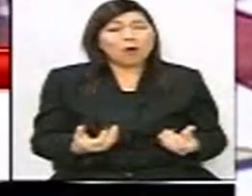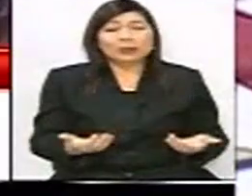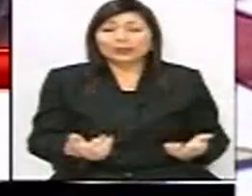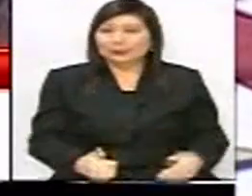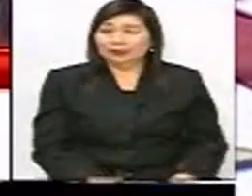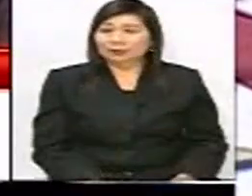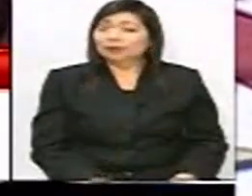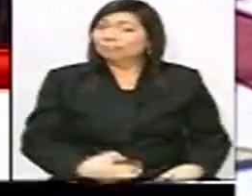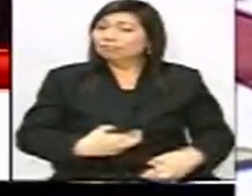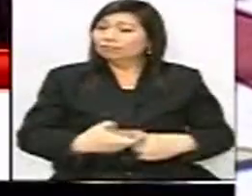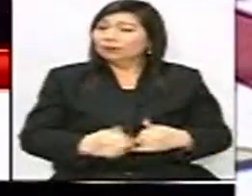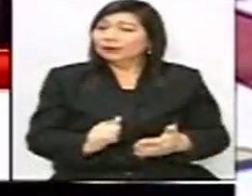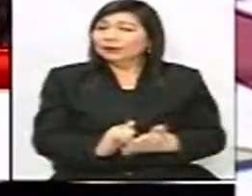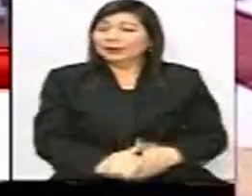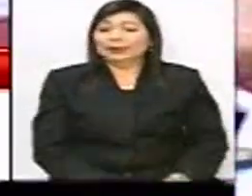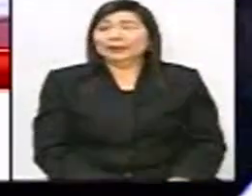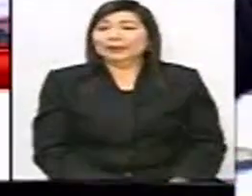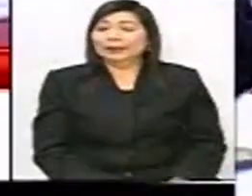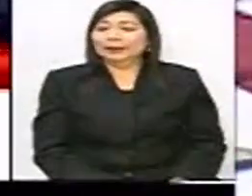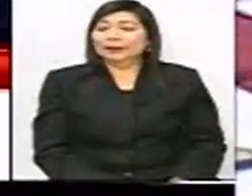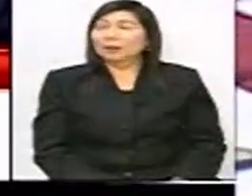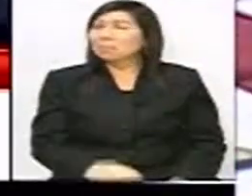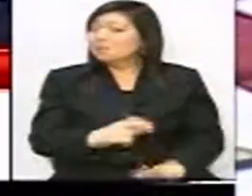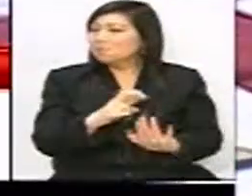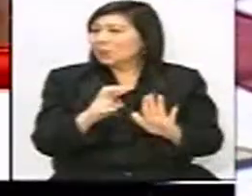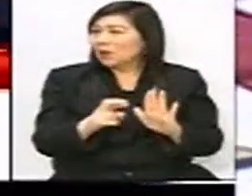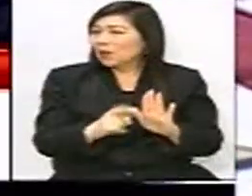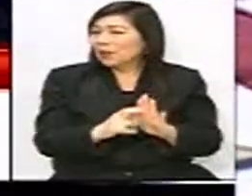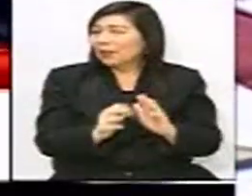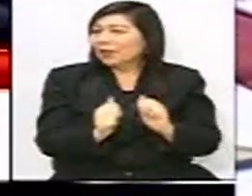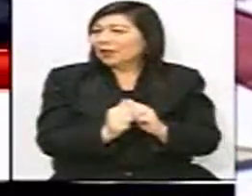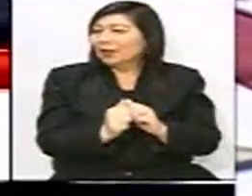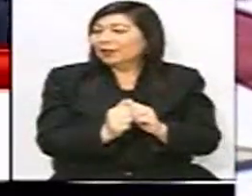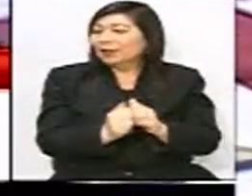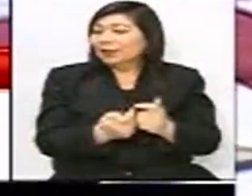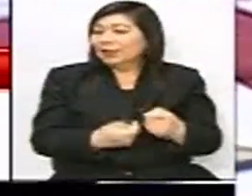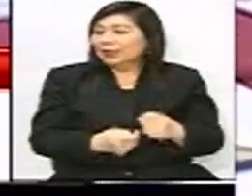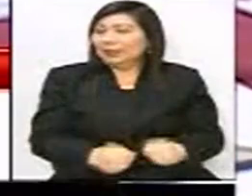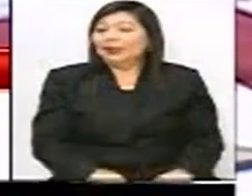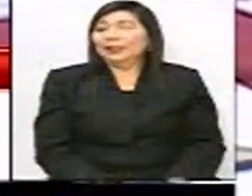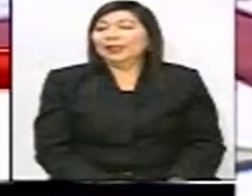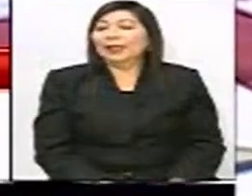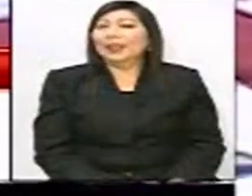carga procesal, llamemos ahí, de proyectos o carga legislativa,